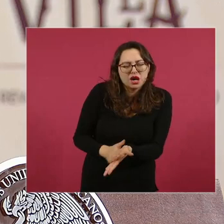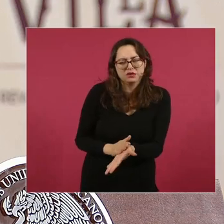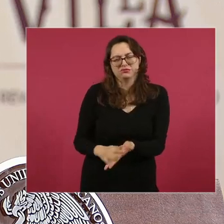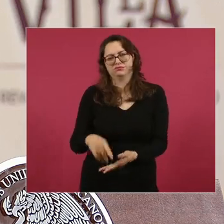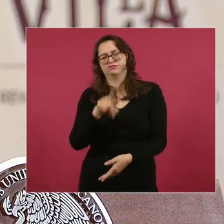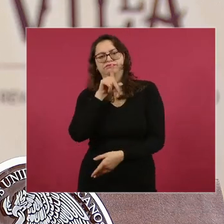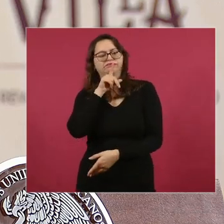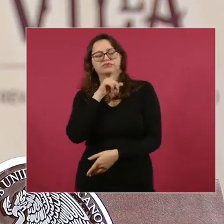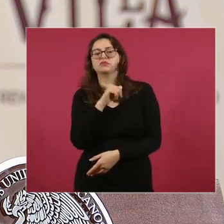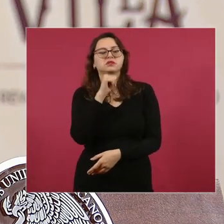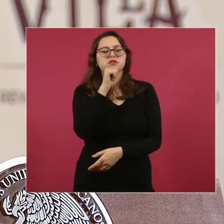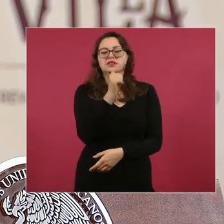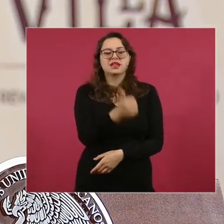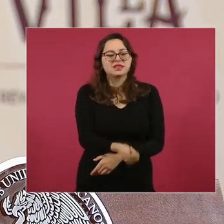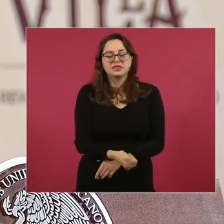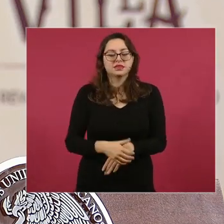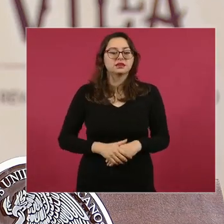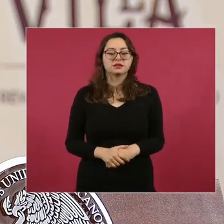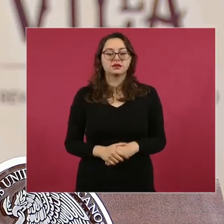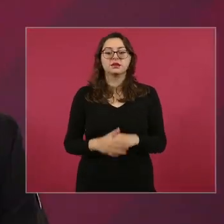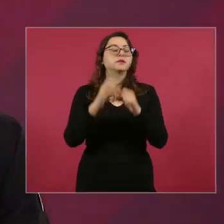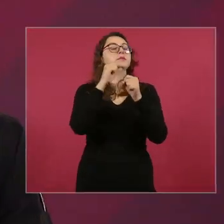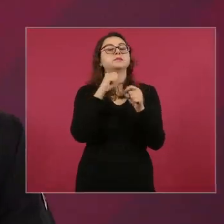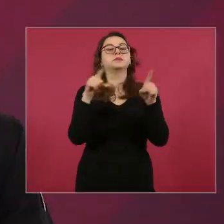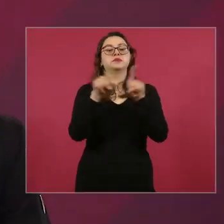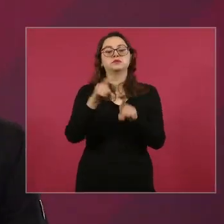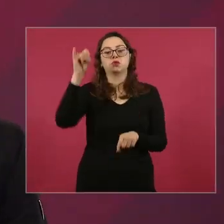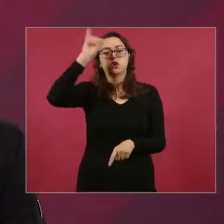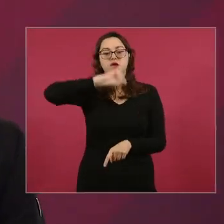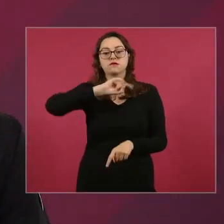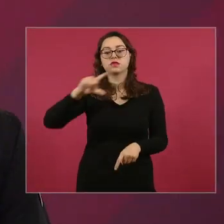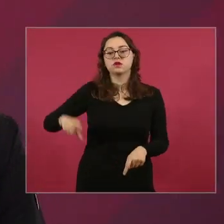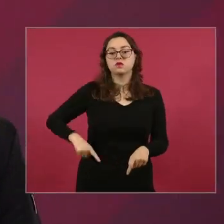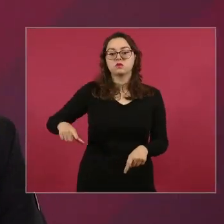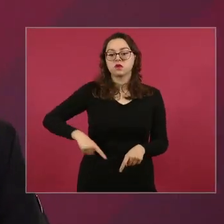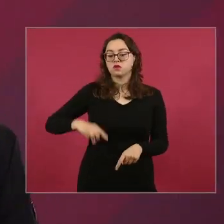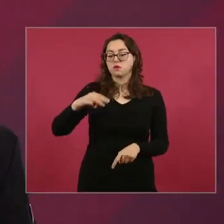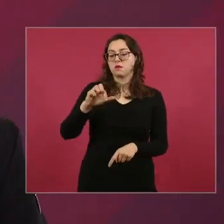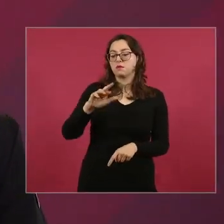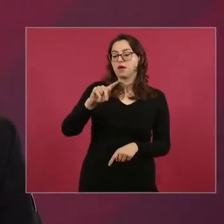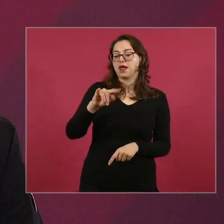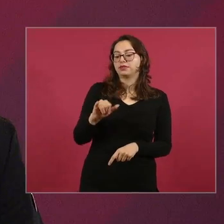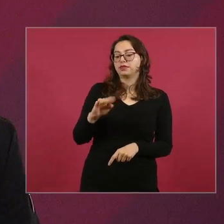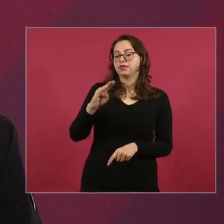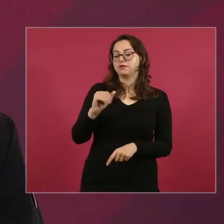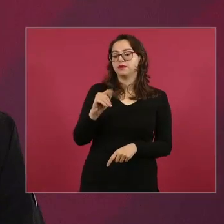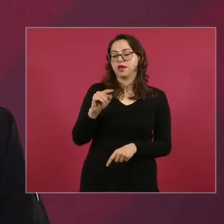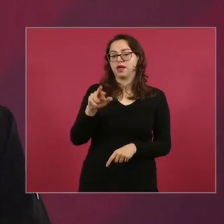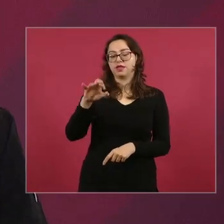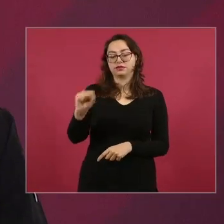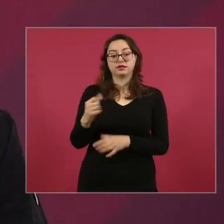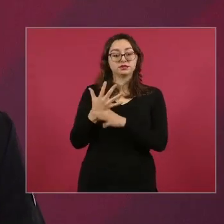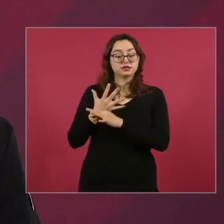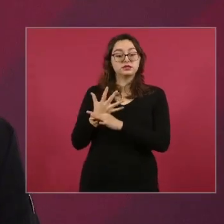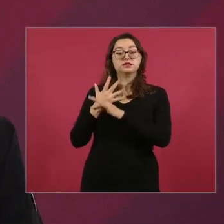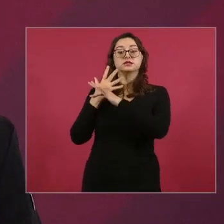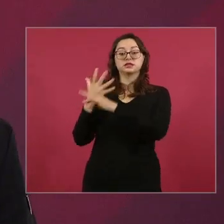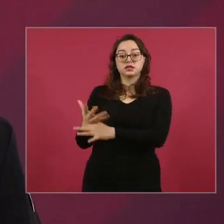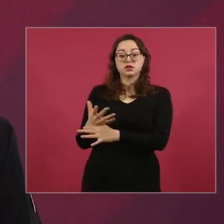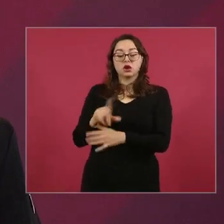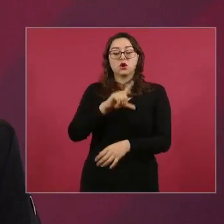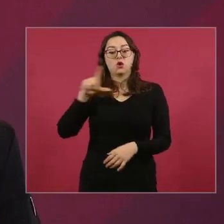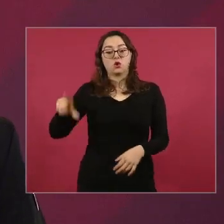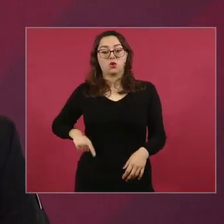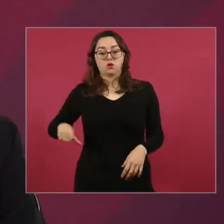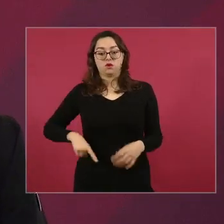nacional. También el jefe de gobierno, Martí Batres, puntualizó que en su deber el gobierno